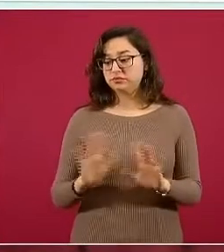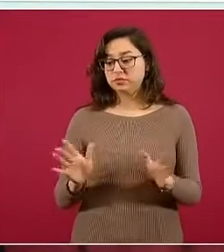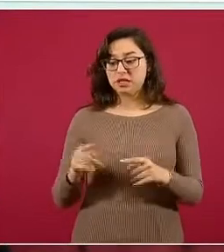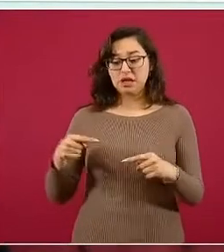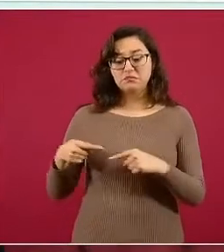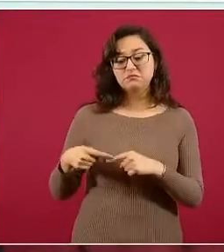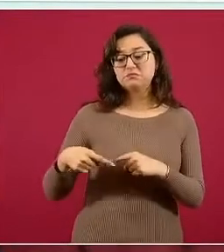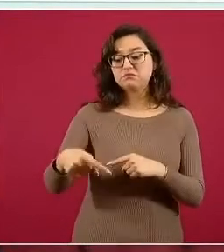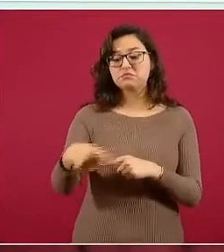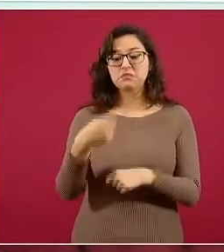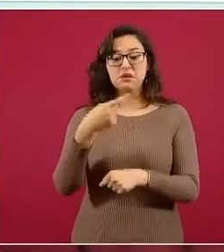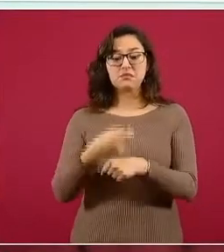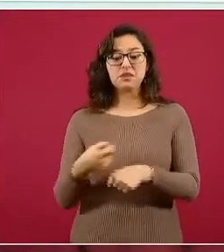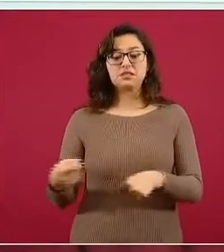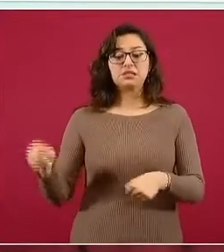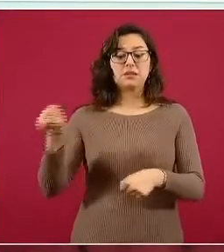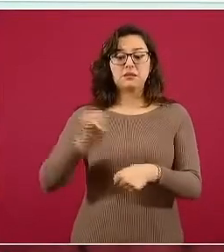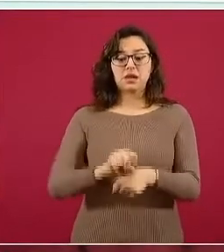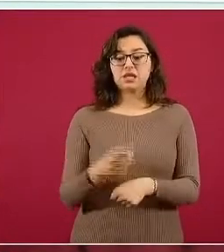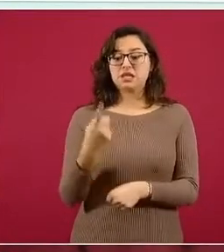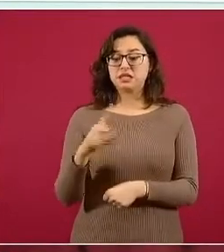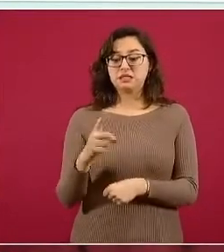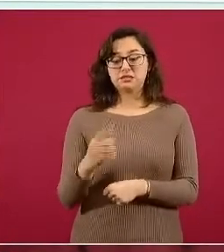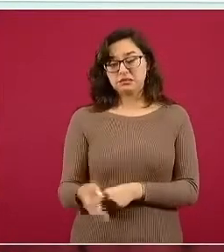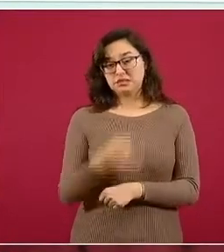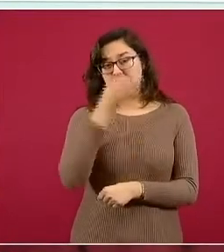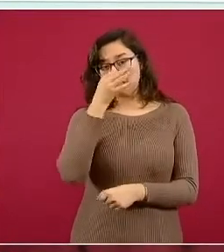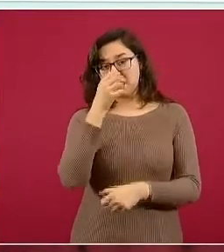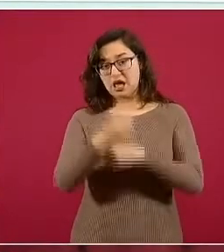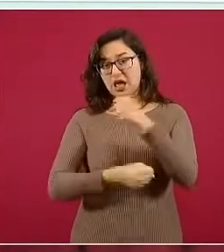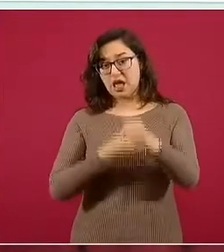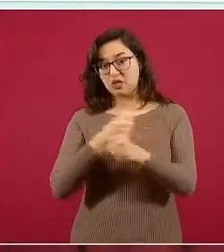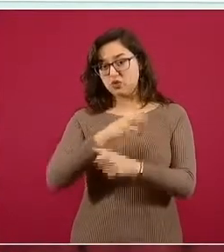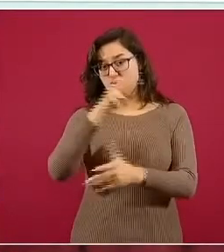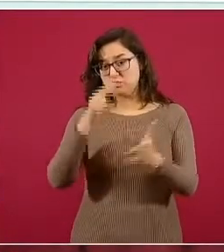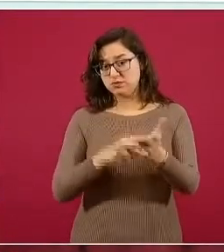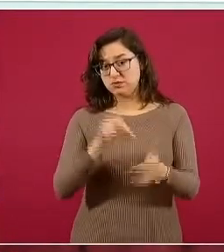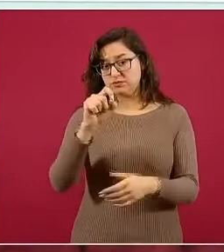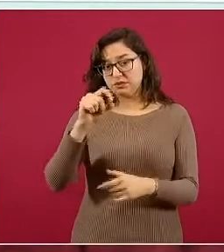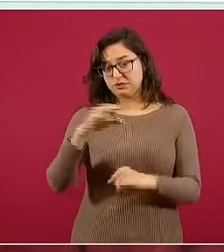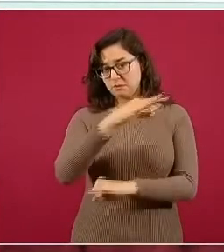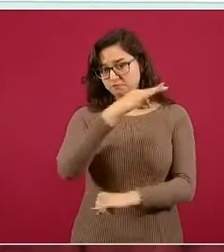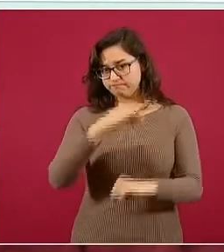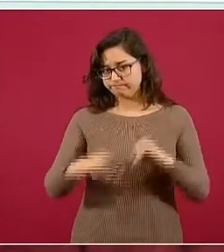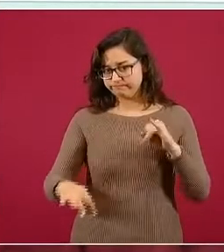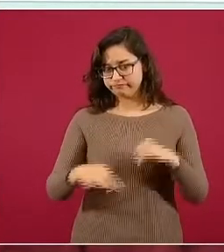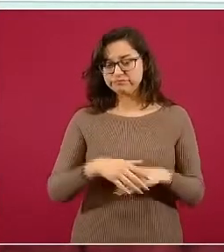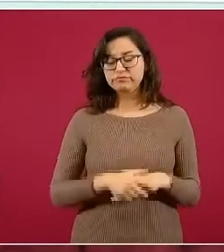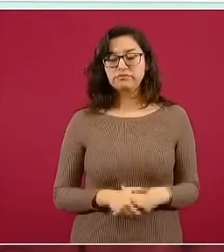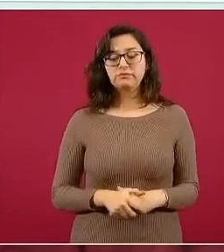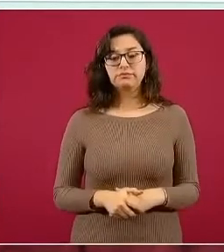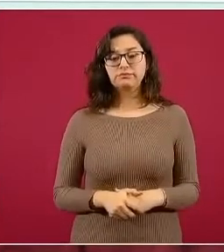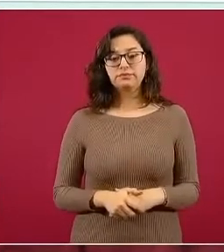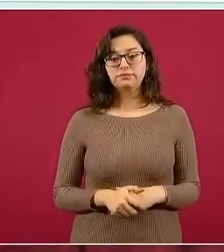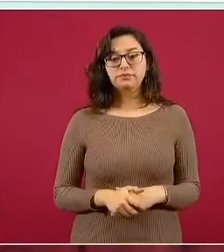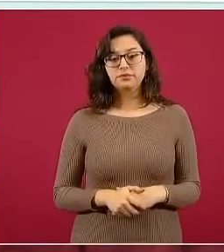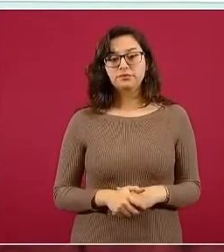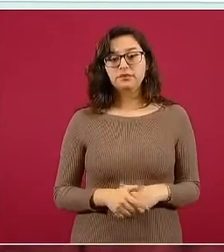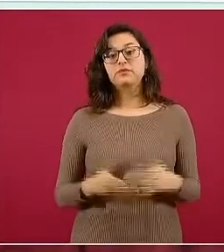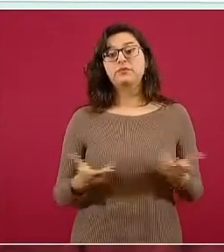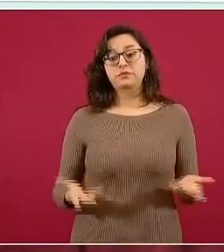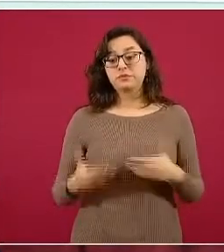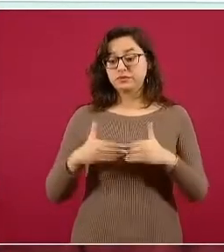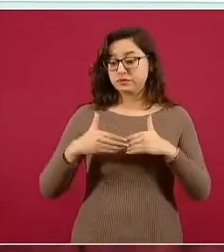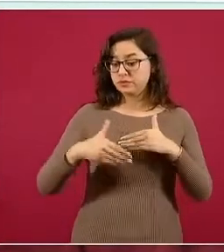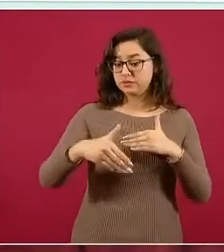año en el que nos encontramos, 2020, este mes de diciembre, y bueno, en él continúan aplicándose y